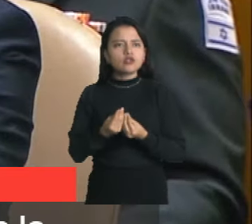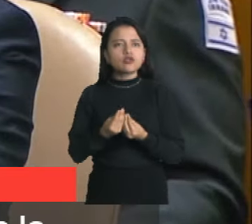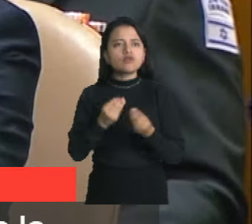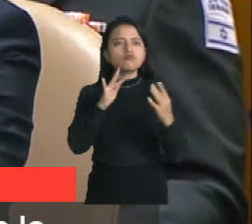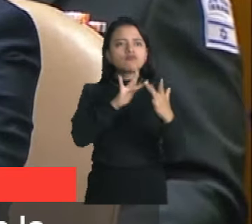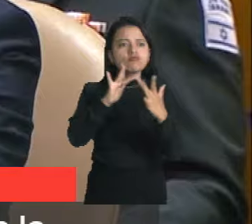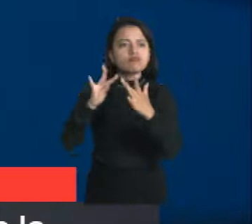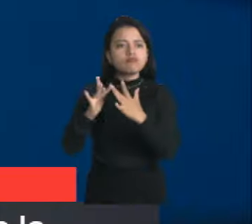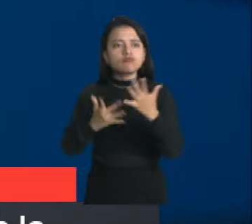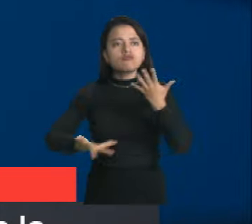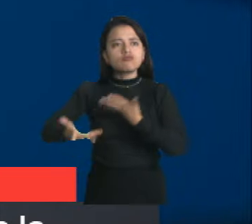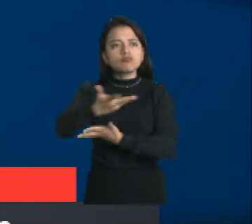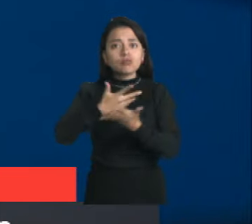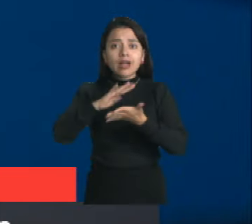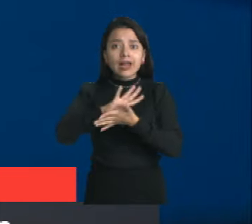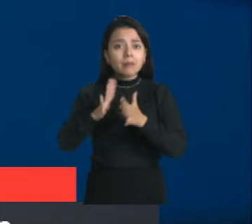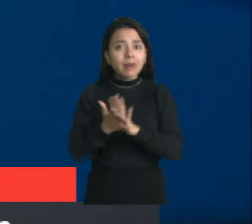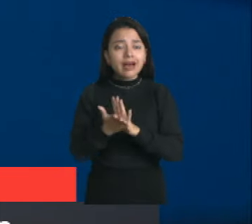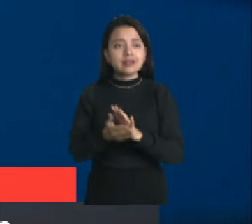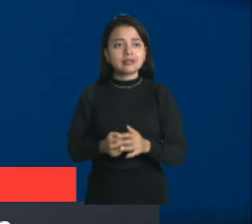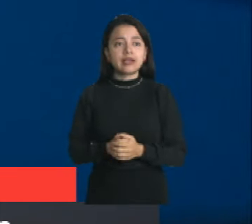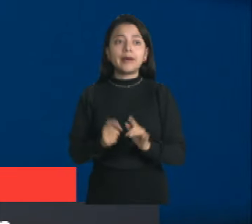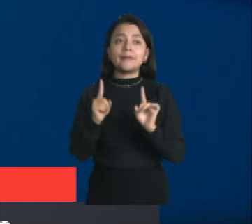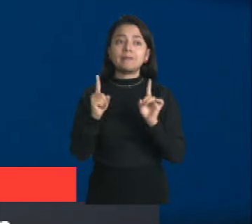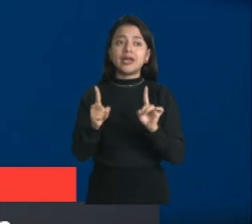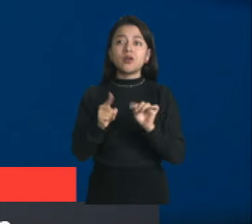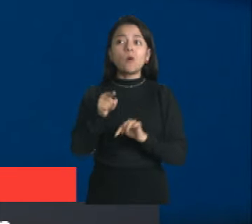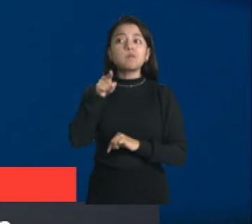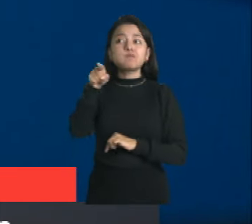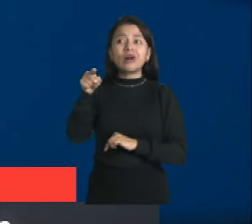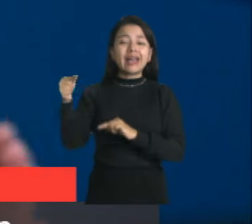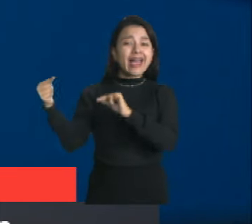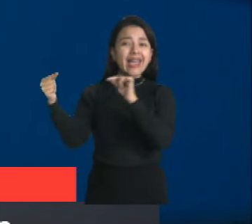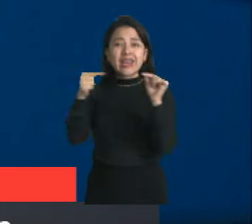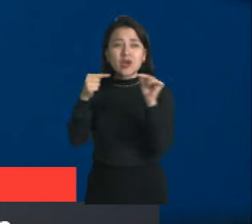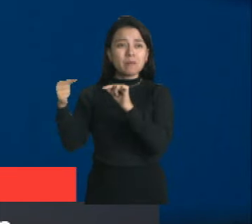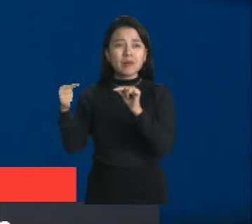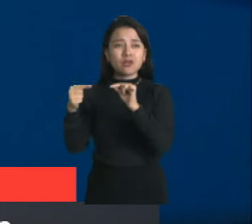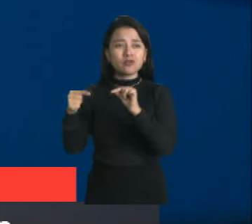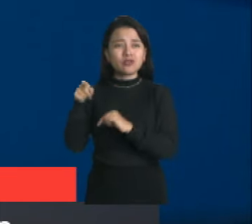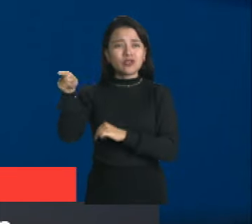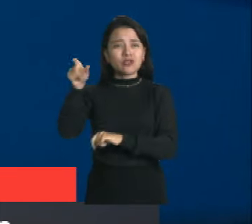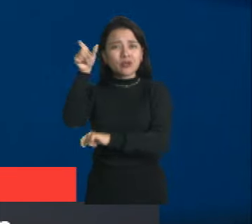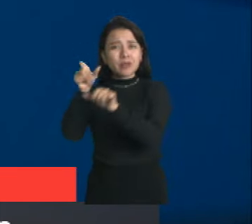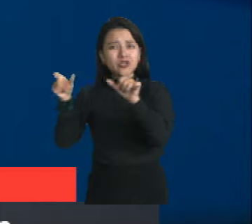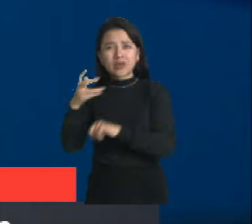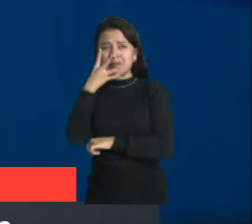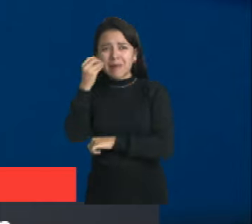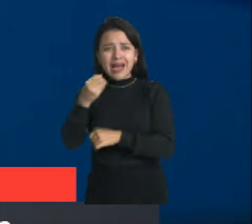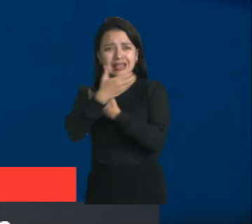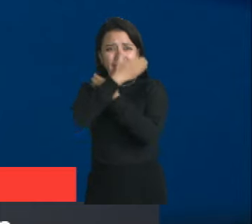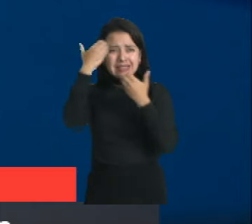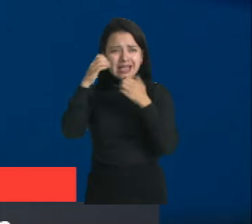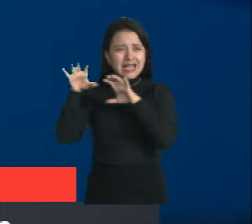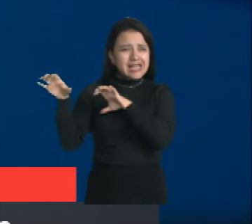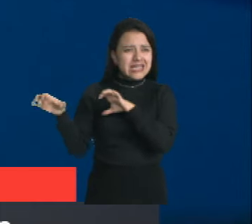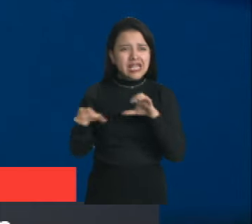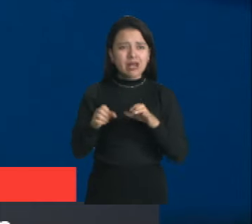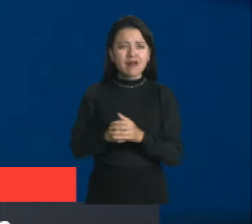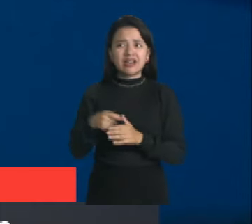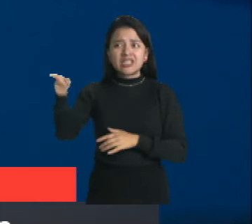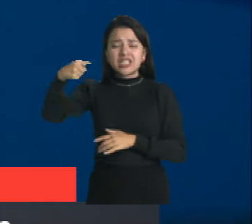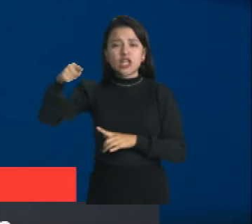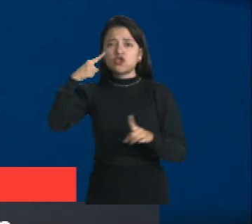again. Yet we face savage enemies who seek our annihilation, and we must defend